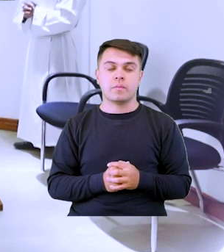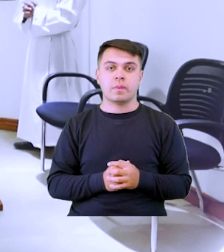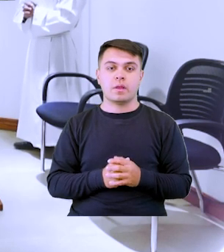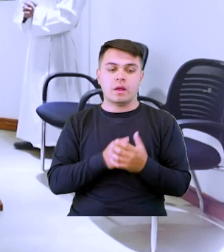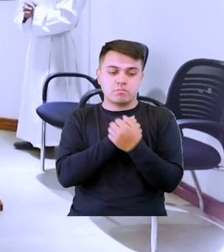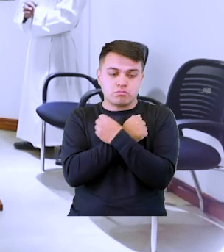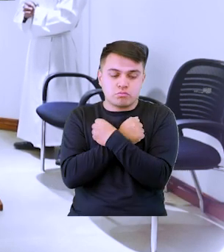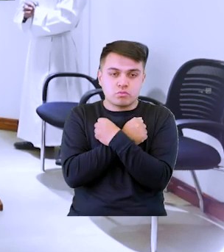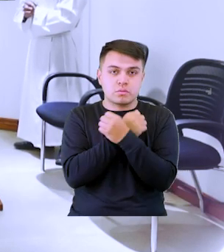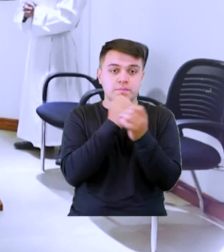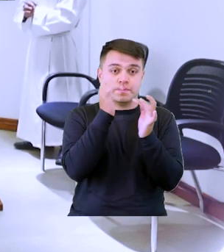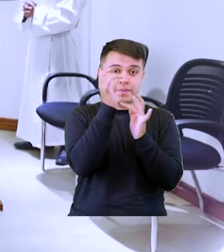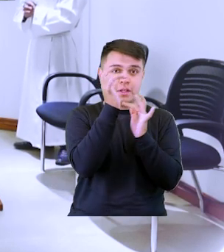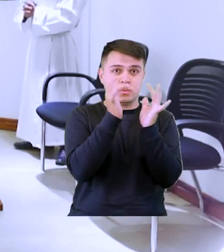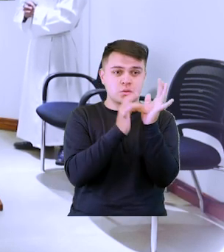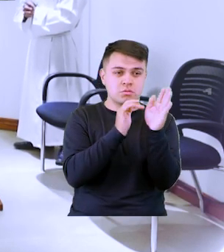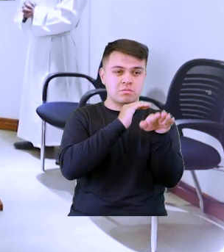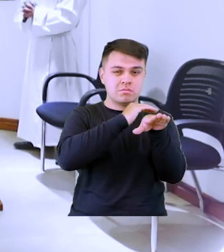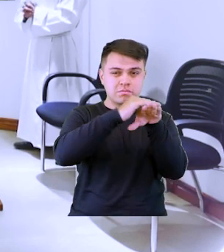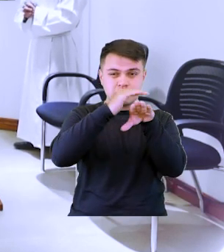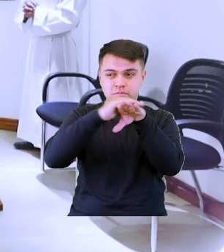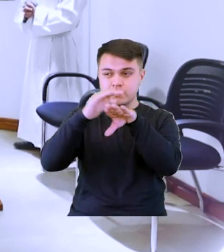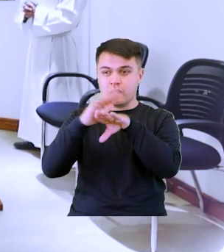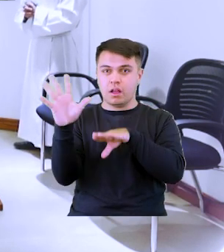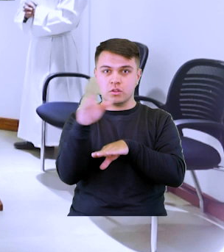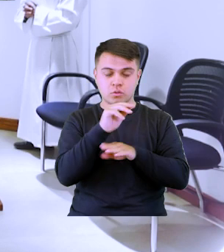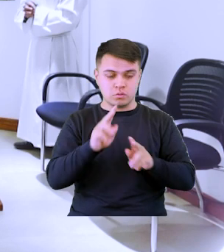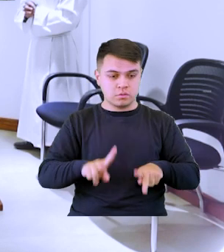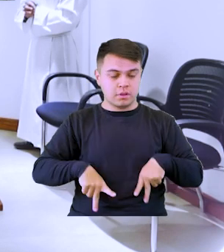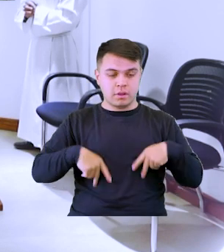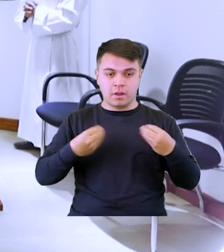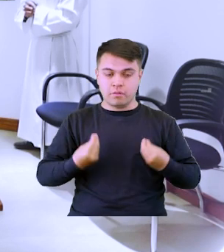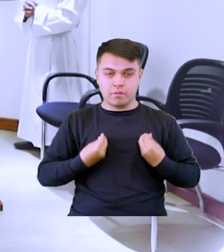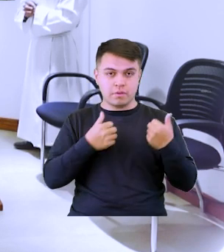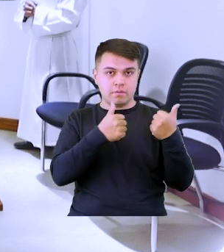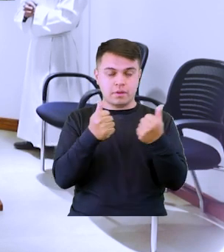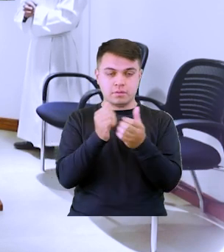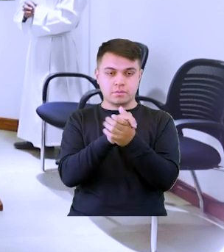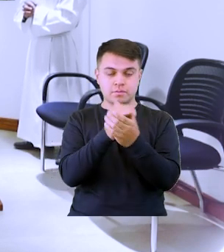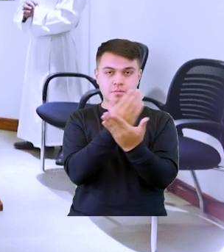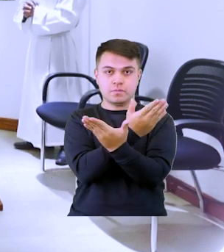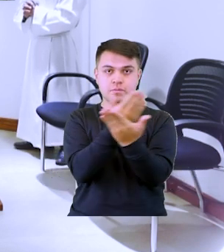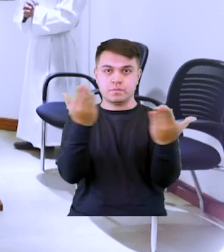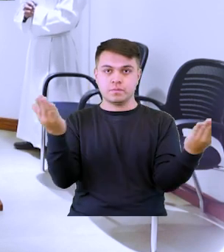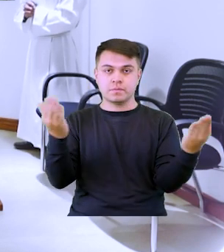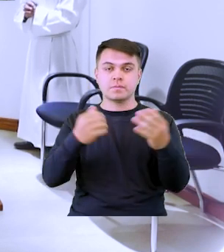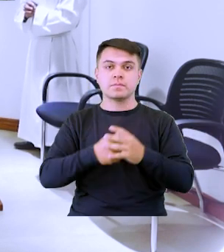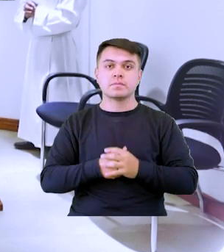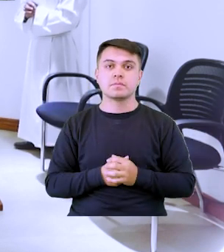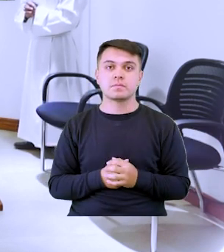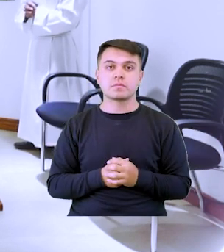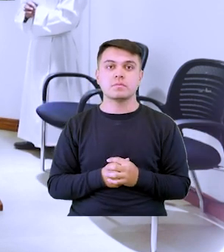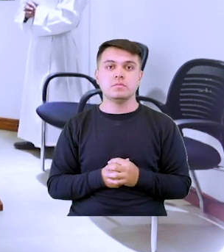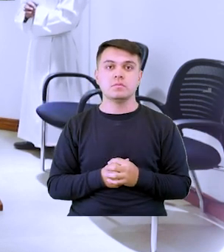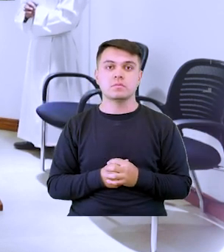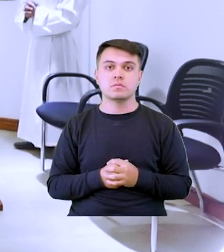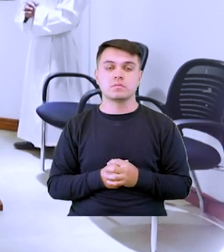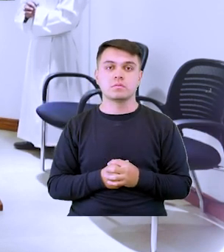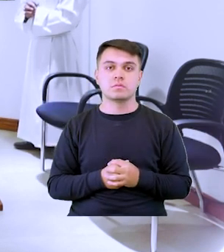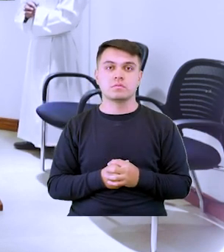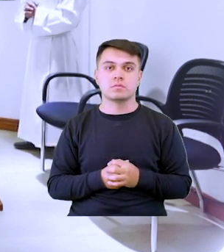La gracia y el amor de Jesucristo que nos llama a la conversión esté con cada uno de ustedes.